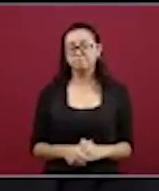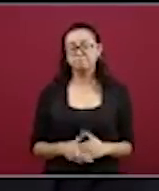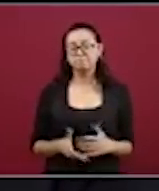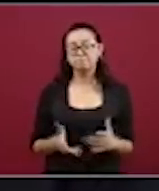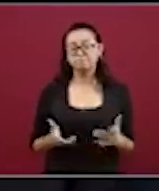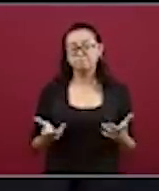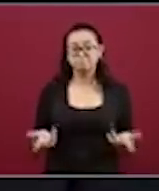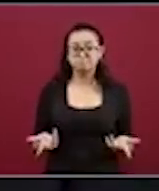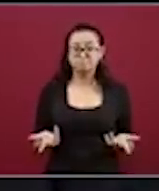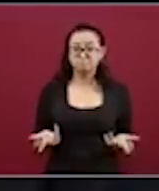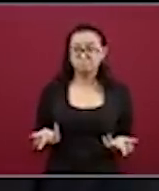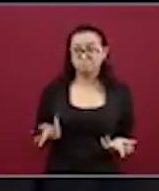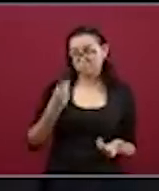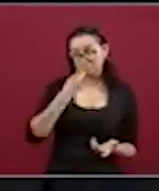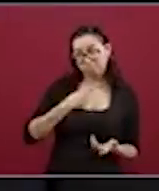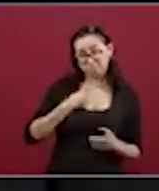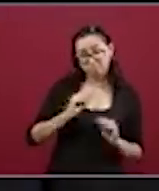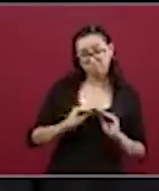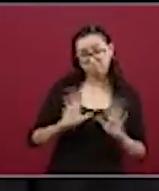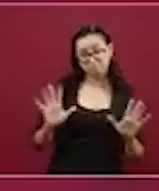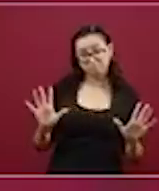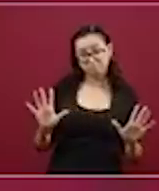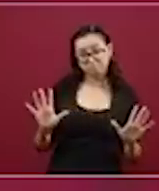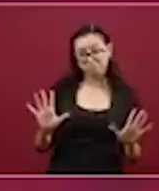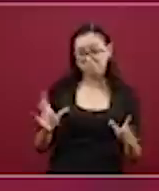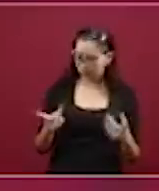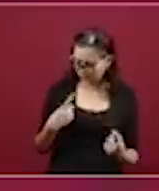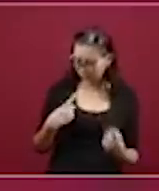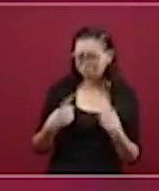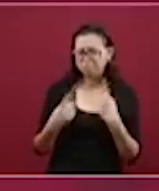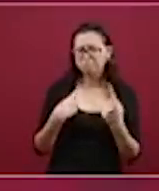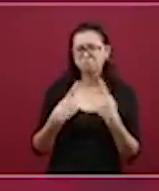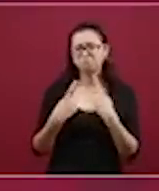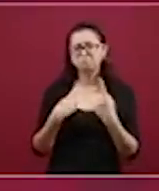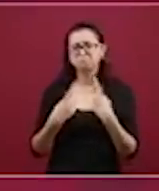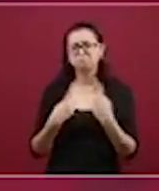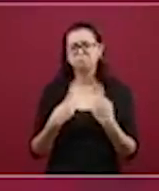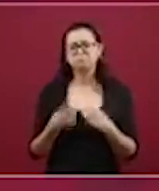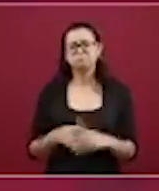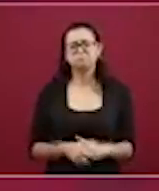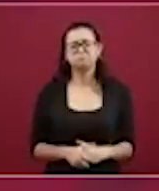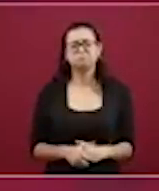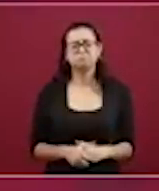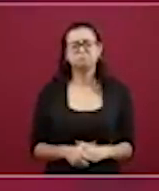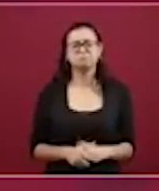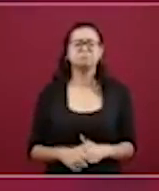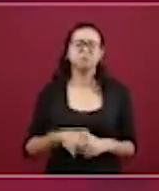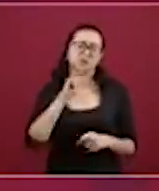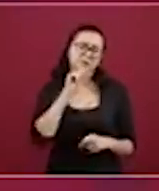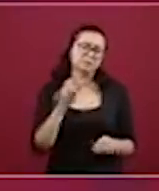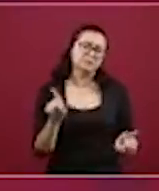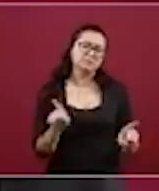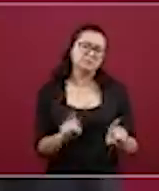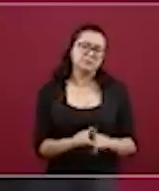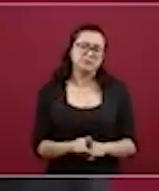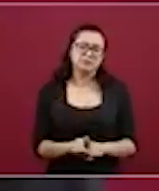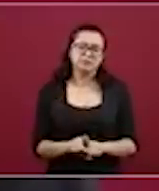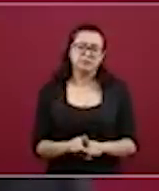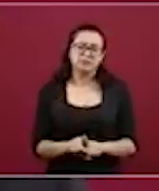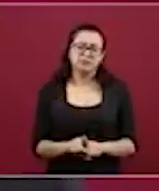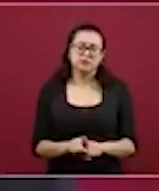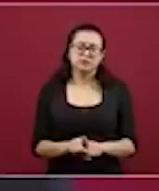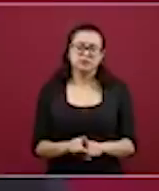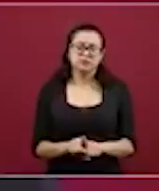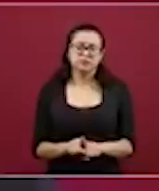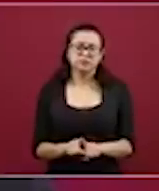Entonces, que se aclare. Vamos al debate. Y decirles también a los